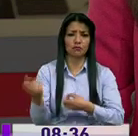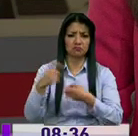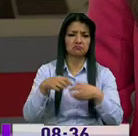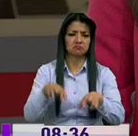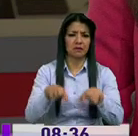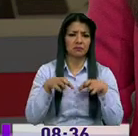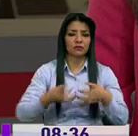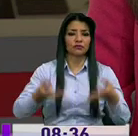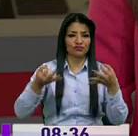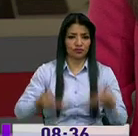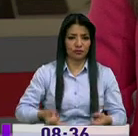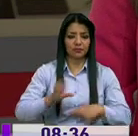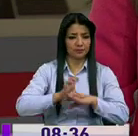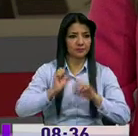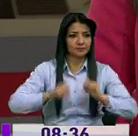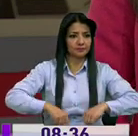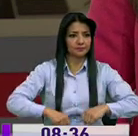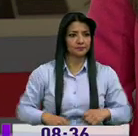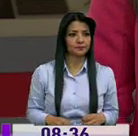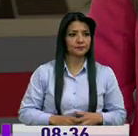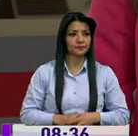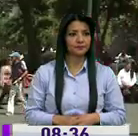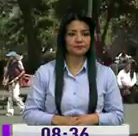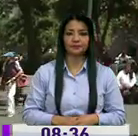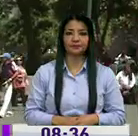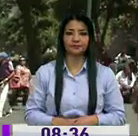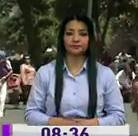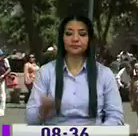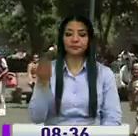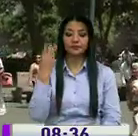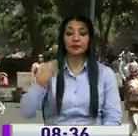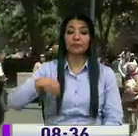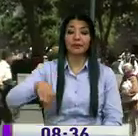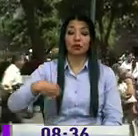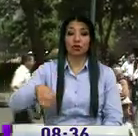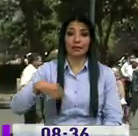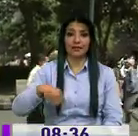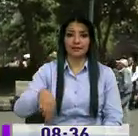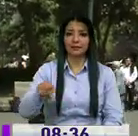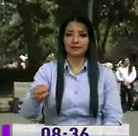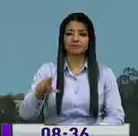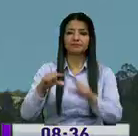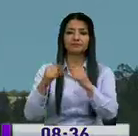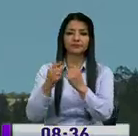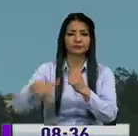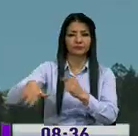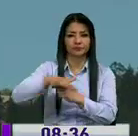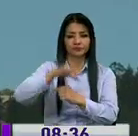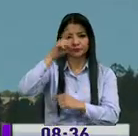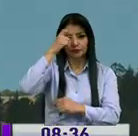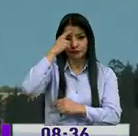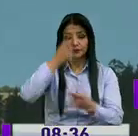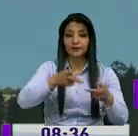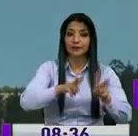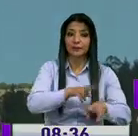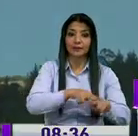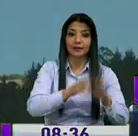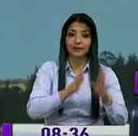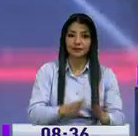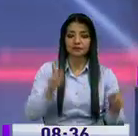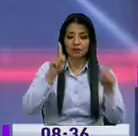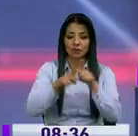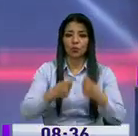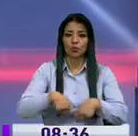manera formal en el país. El pasado miércoles se firmó un acuerdo entre el Gobierno Nacional y el Gremio de Taxistas. Entre